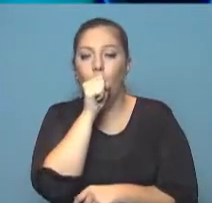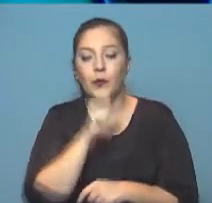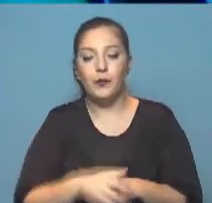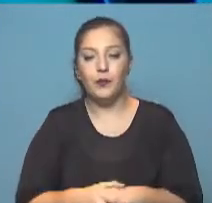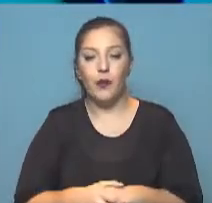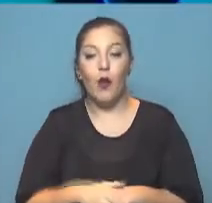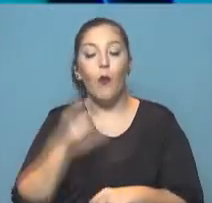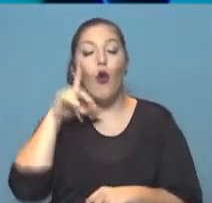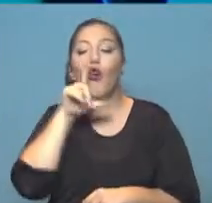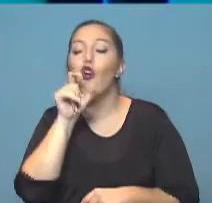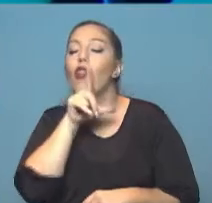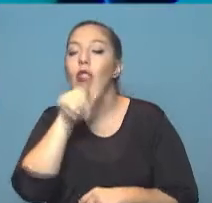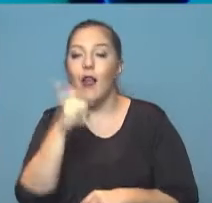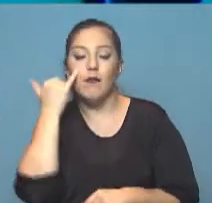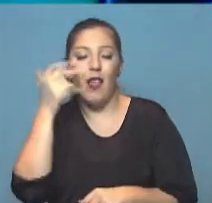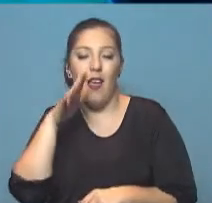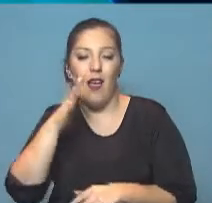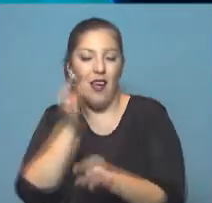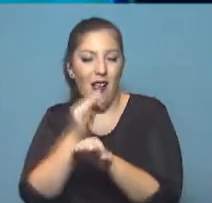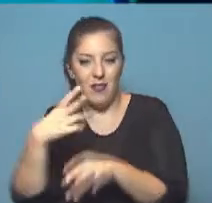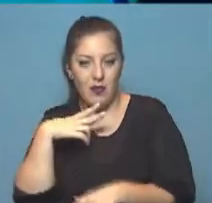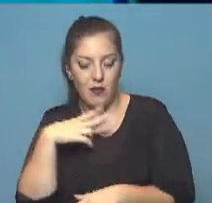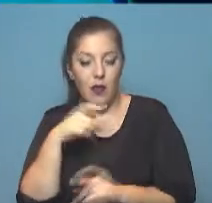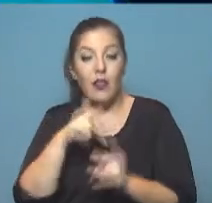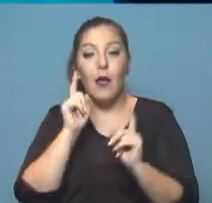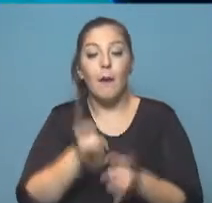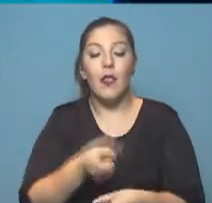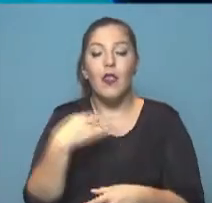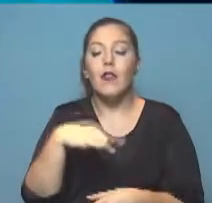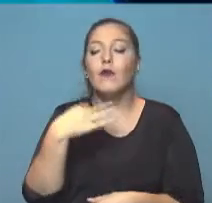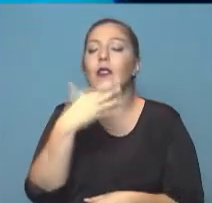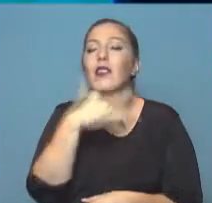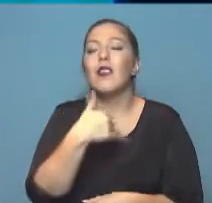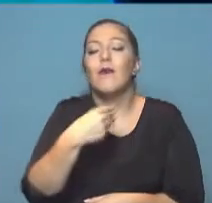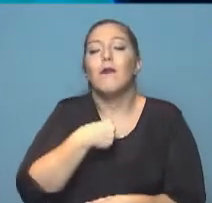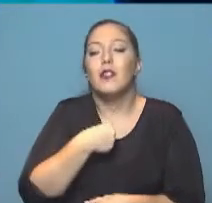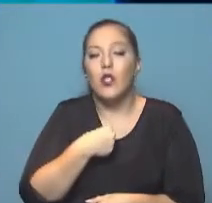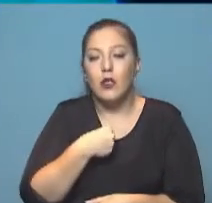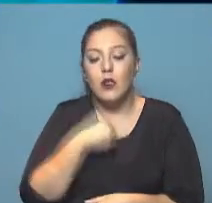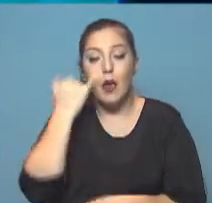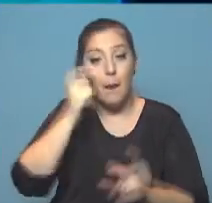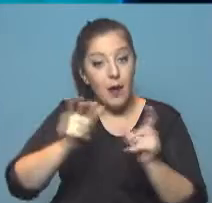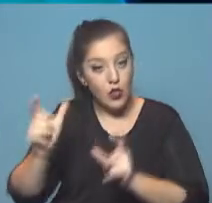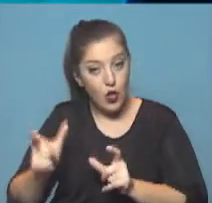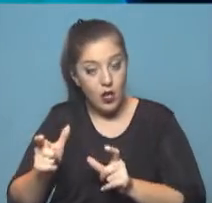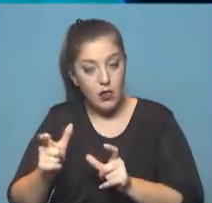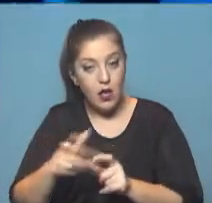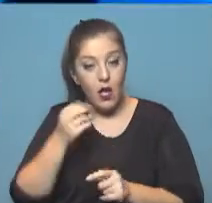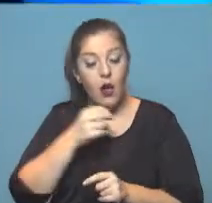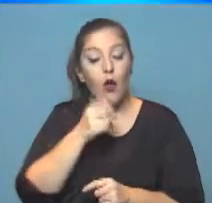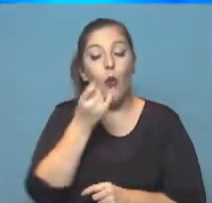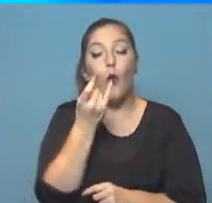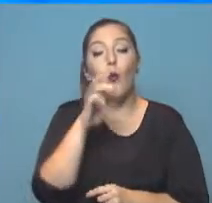en Bogotá. Aquí hay que entender también el tema de las pasiones y de las personas. Álvaro